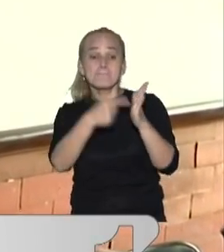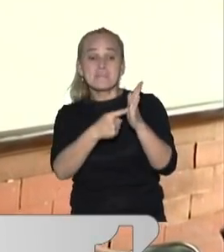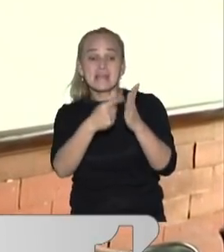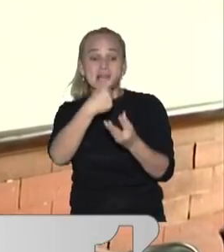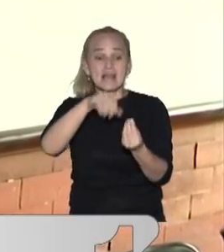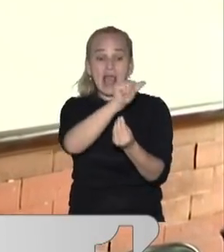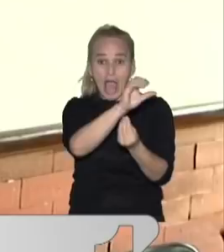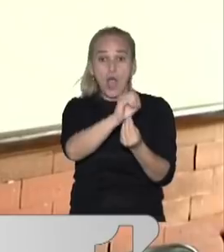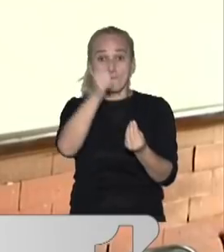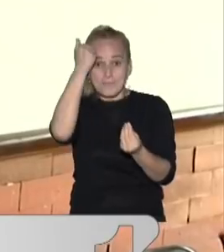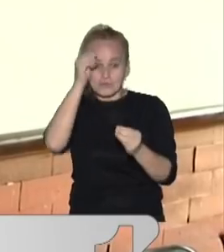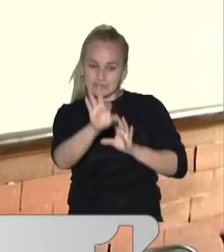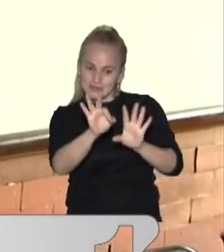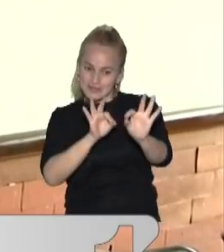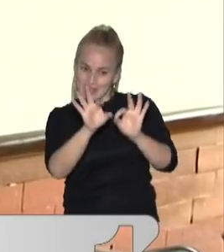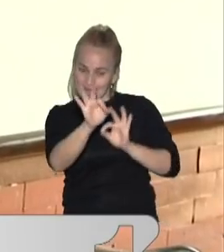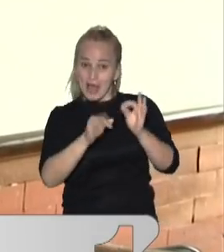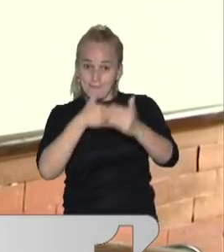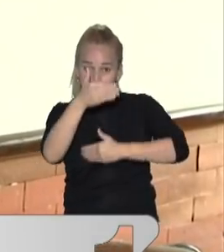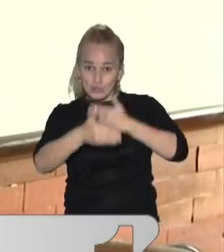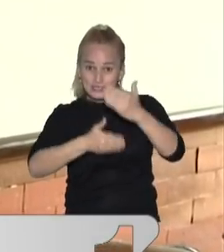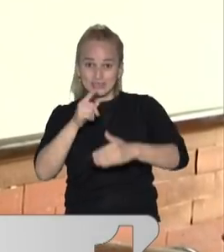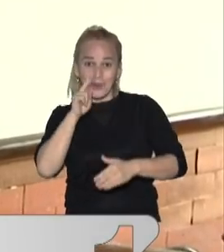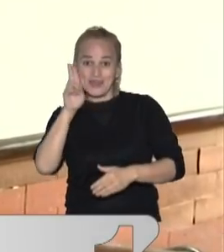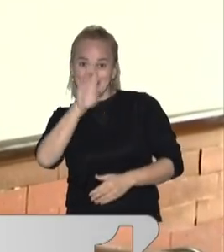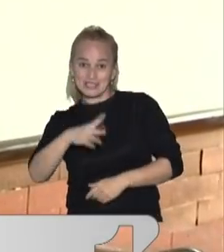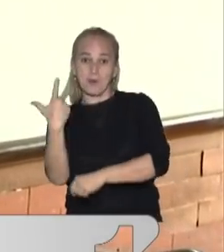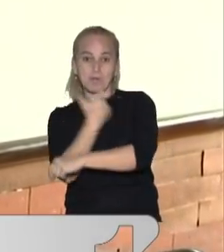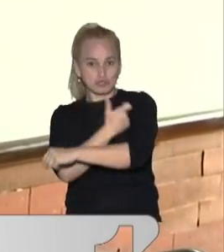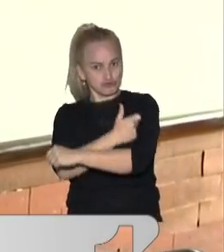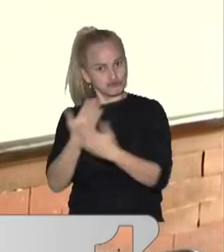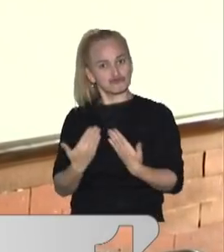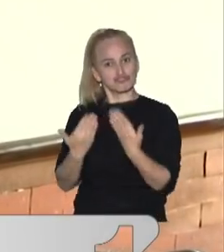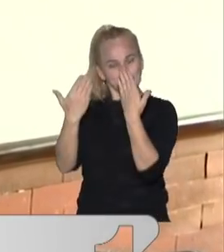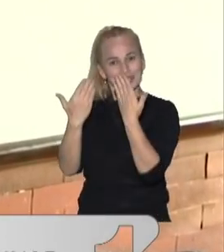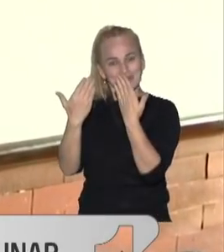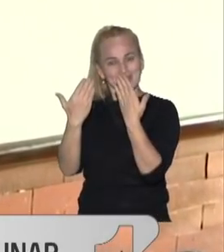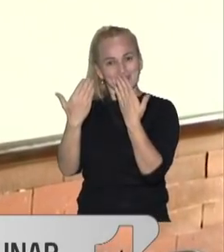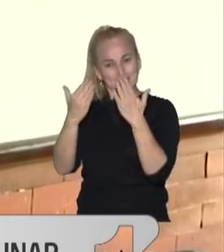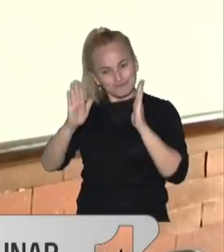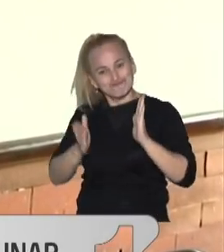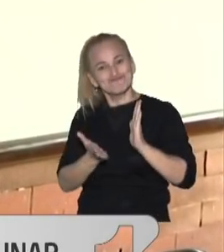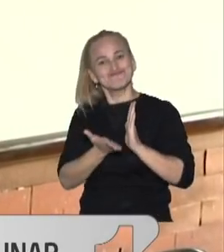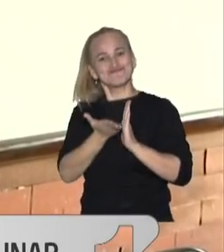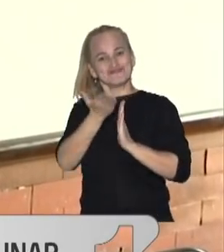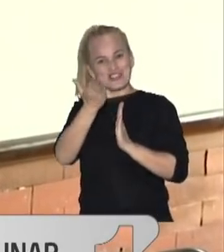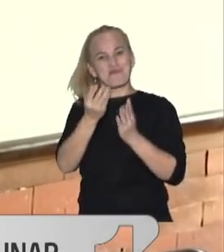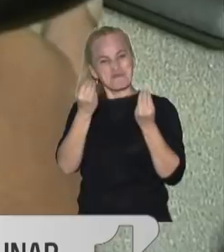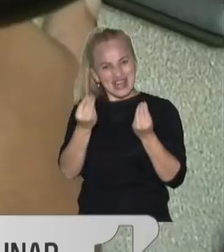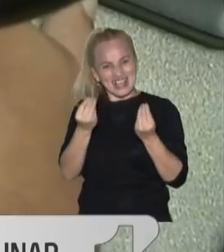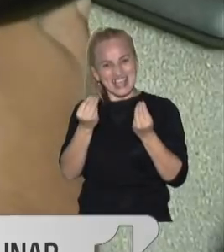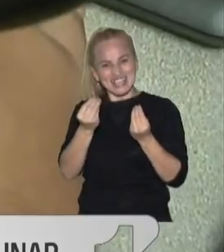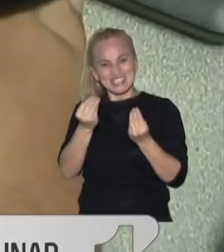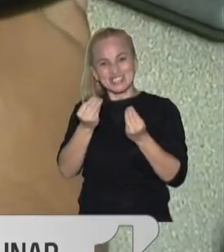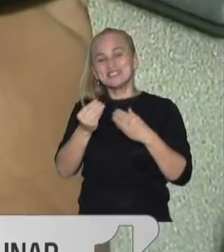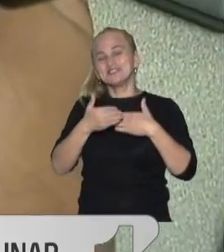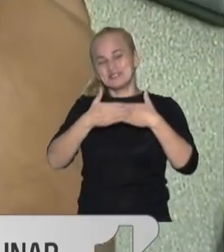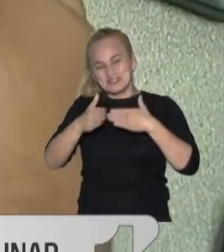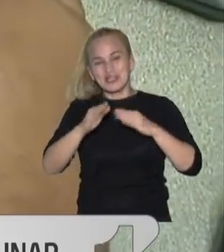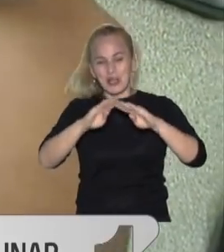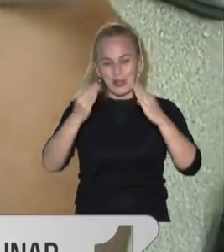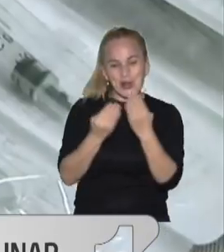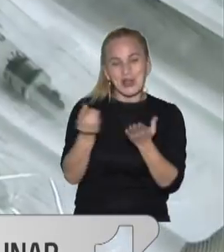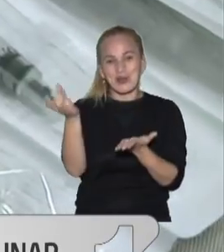desplegar este proceso de vacunación, el cual pues nos va a servir para iniciar todo lo que tiene que ver con la alternancia. Directivas de